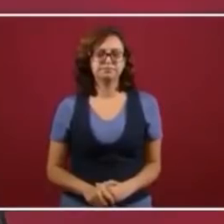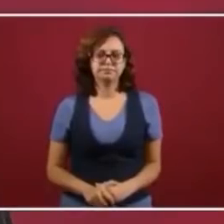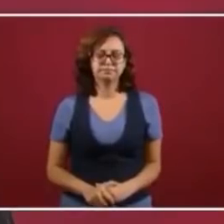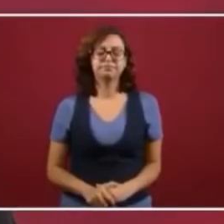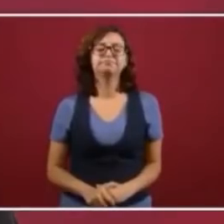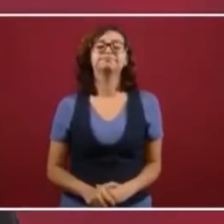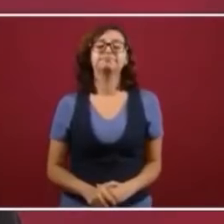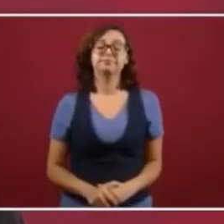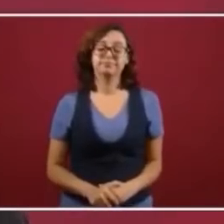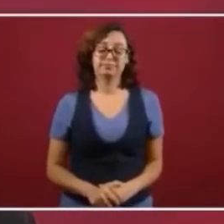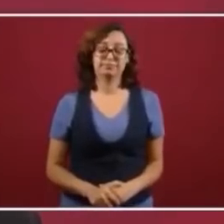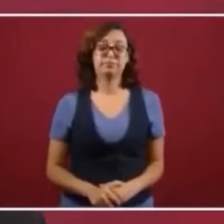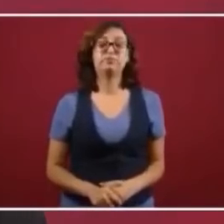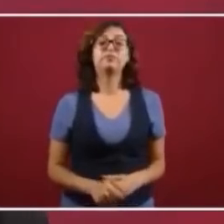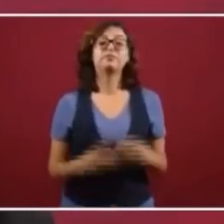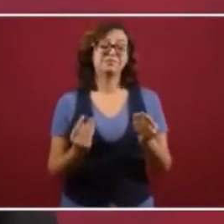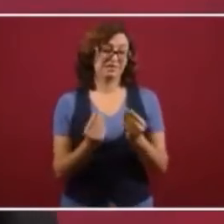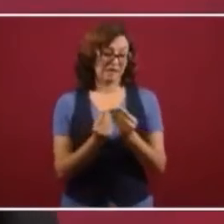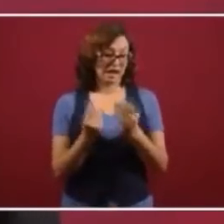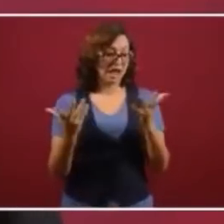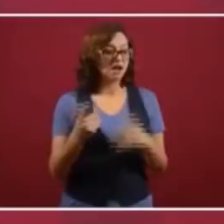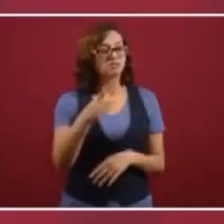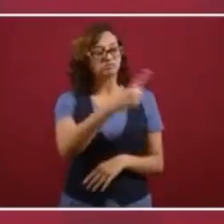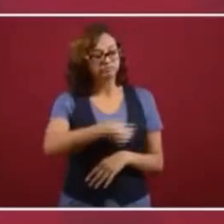Claro que hicieron daño.